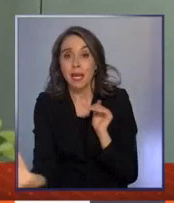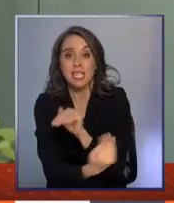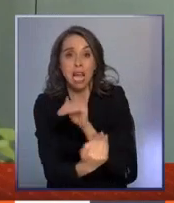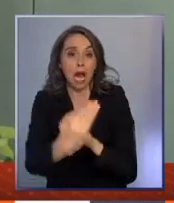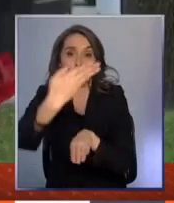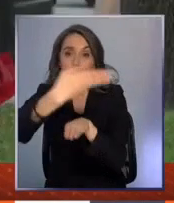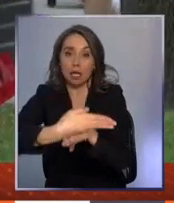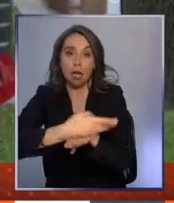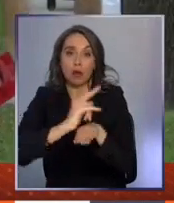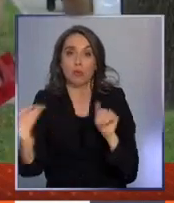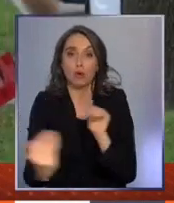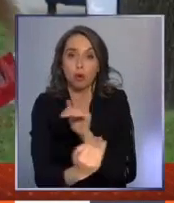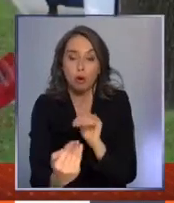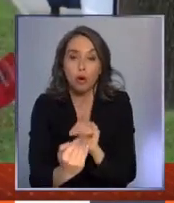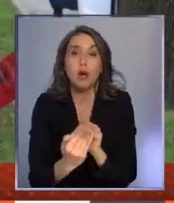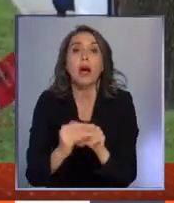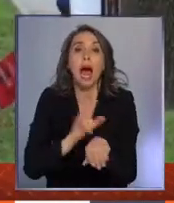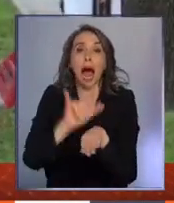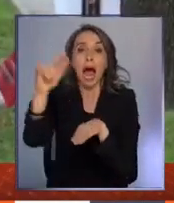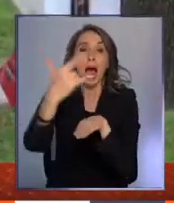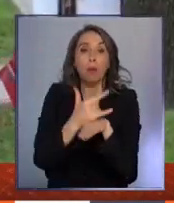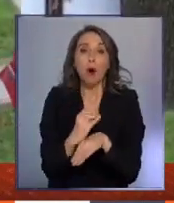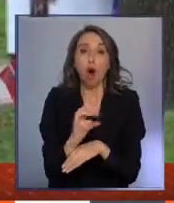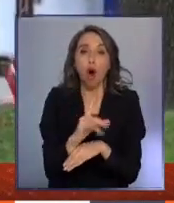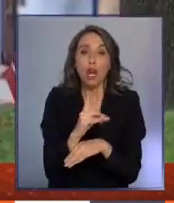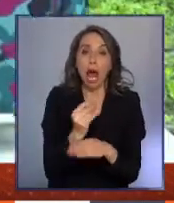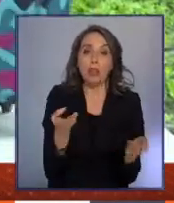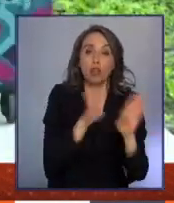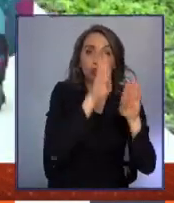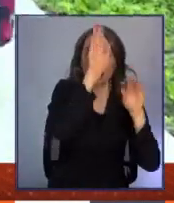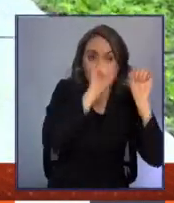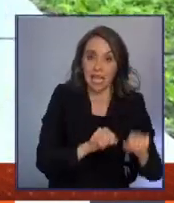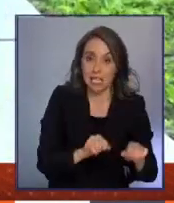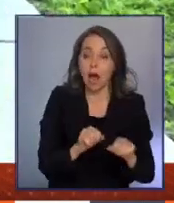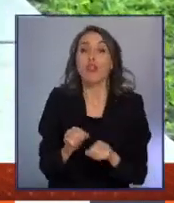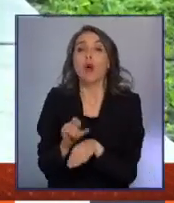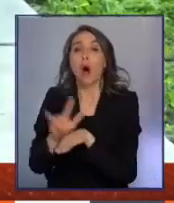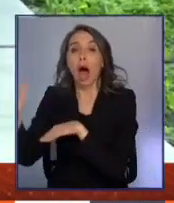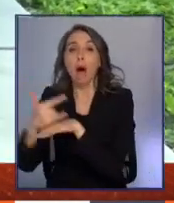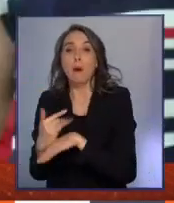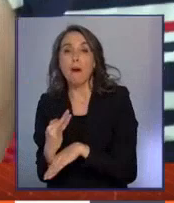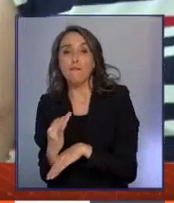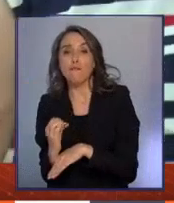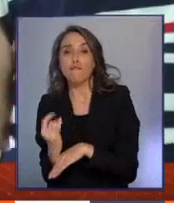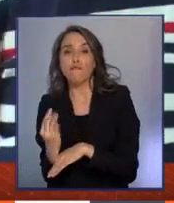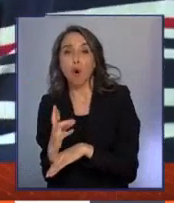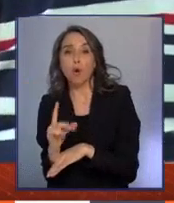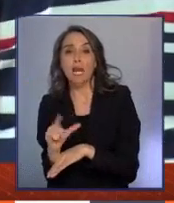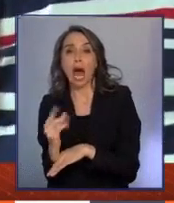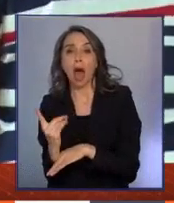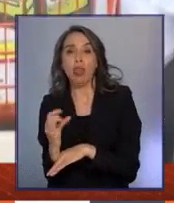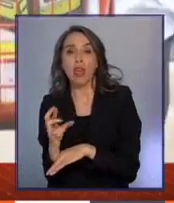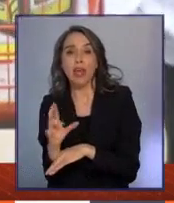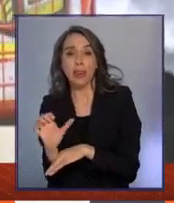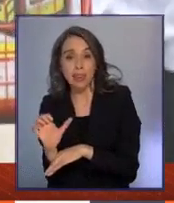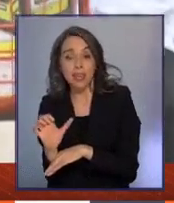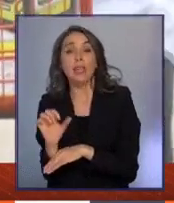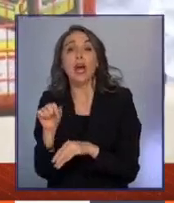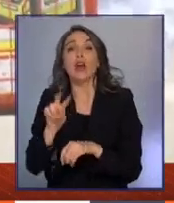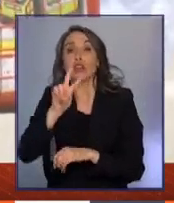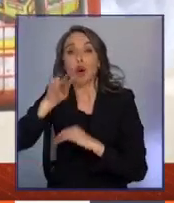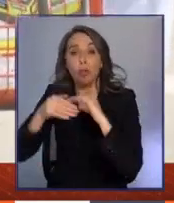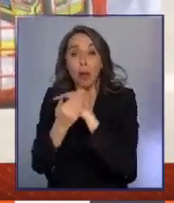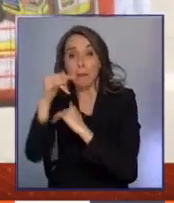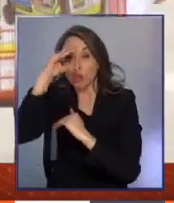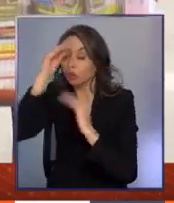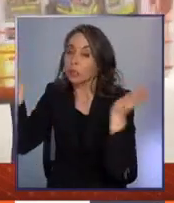El aeropuerto de Orlando ya está cerrado y el aeropuerto de Fort Lauderdale será cerrado esta madrugada, a eso de las 2 de la mañana. Como les